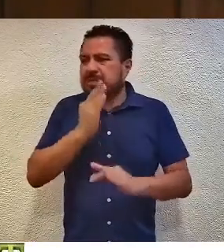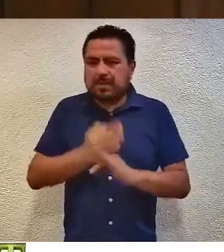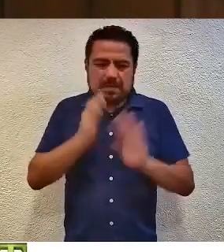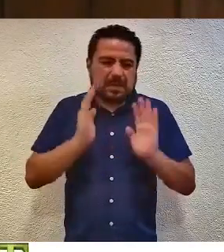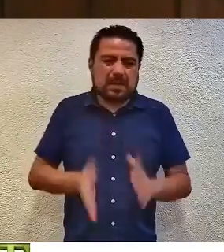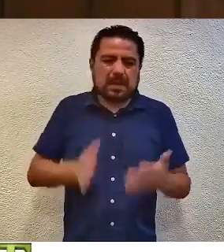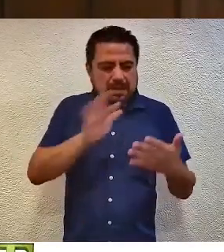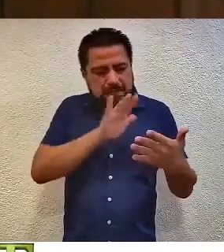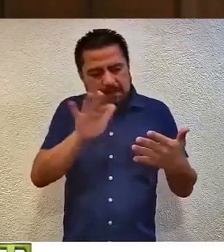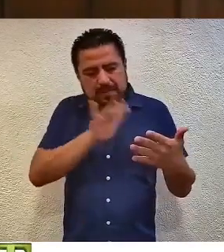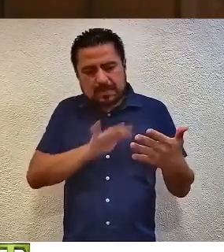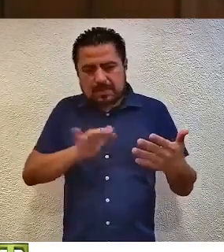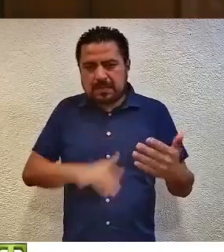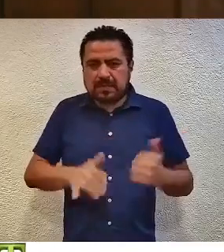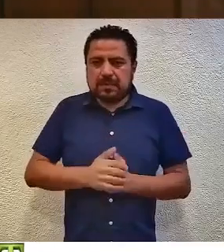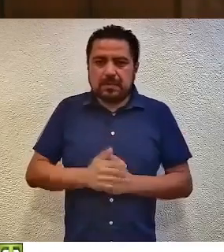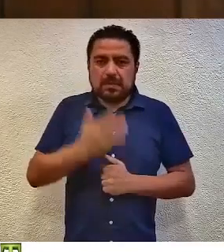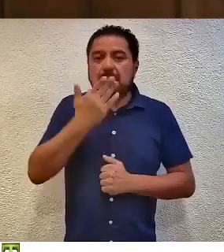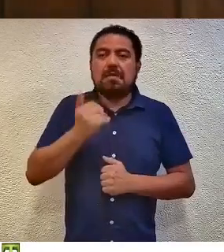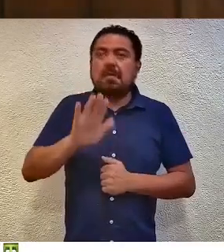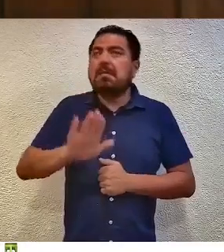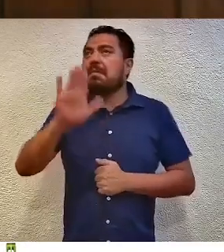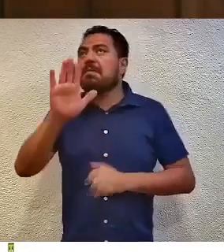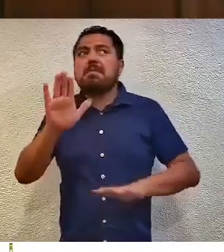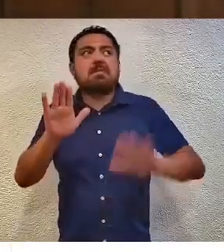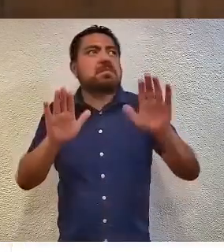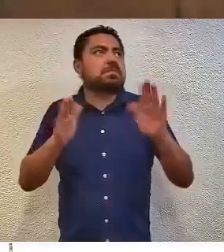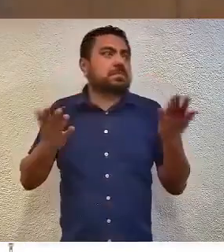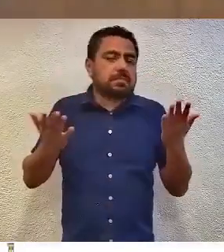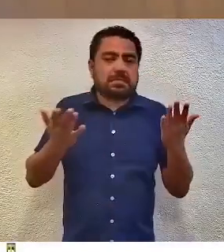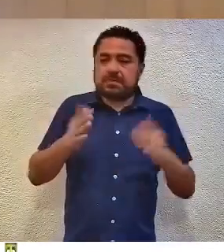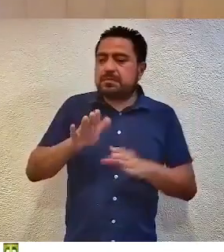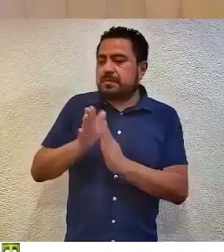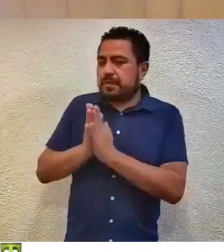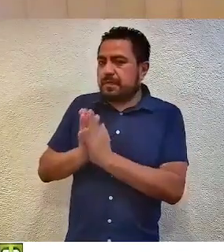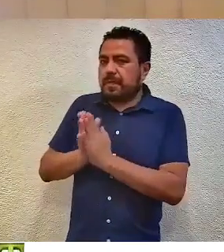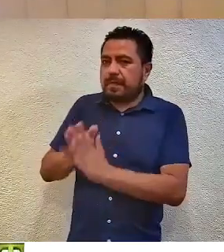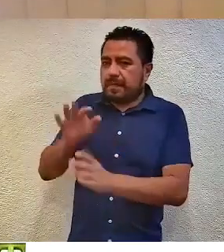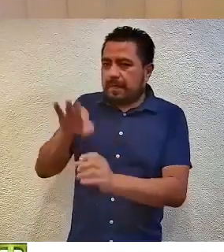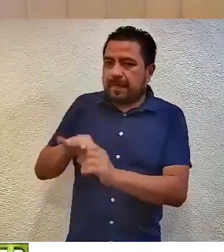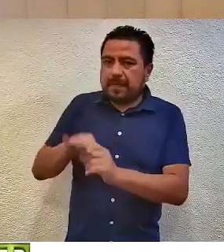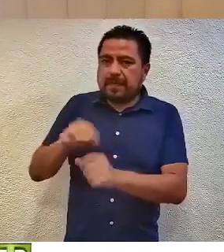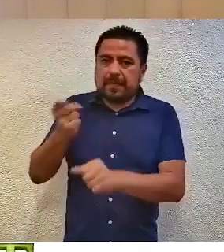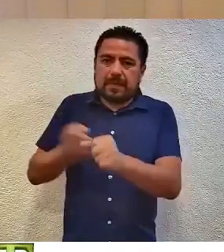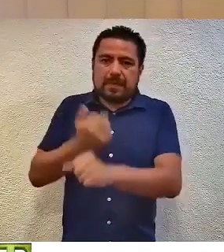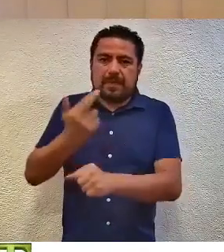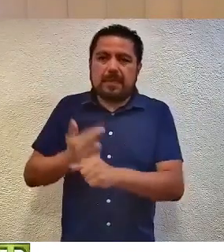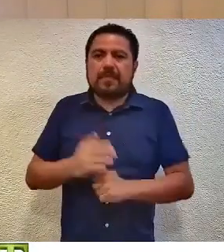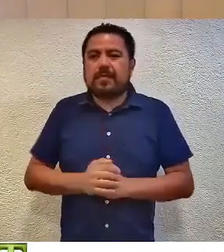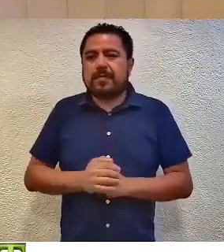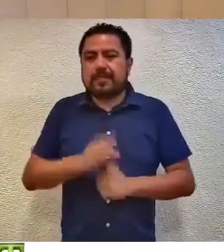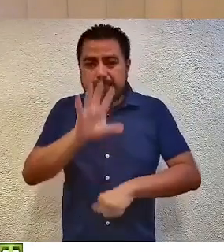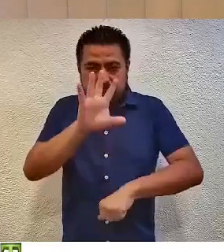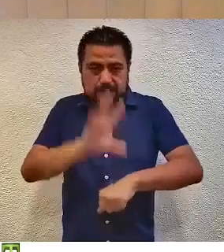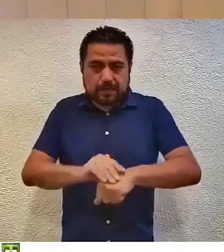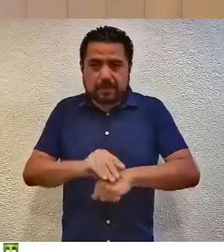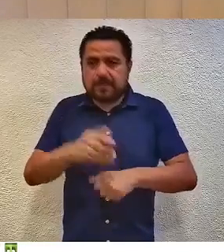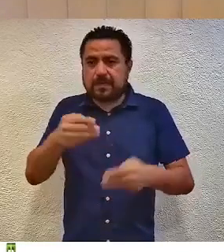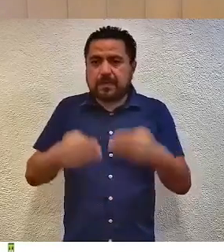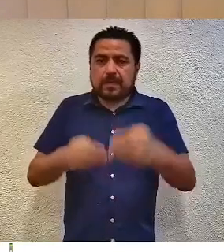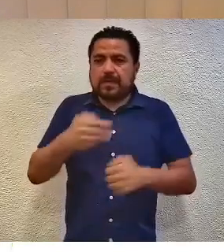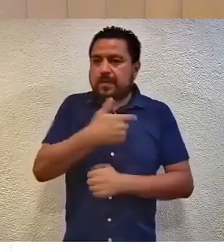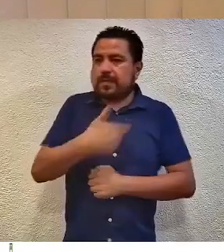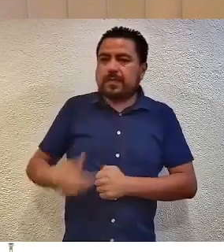cuenta. No habiendo comentarios al respecto, tome la votación, secretario, por favor. Con su autorización, magistrada